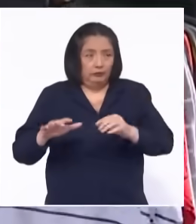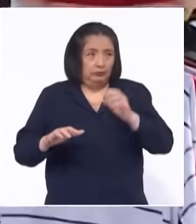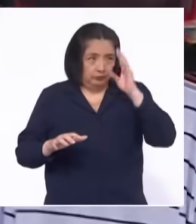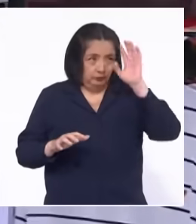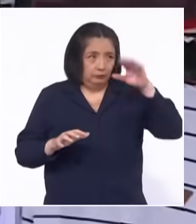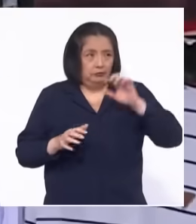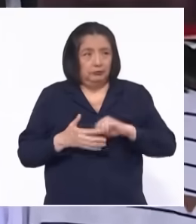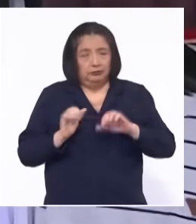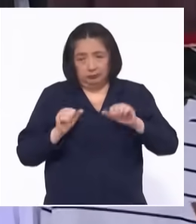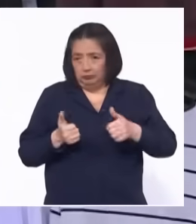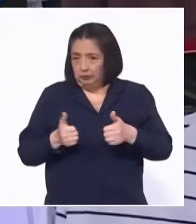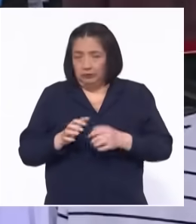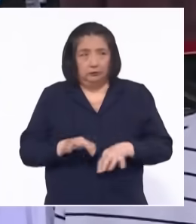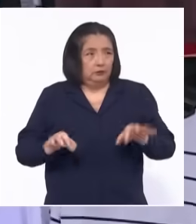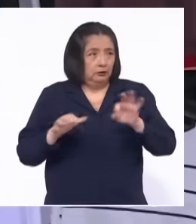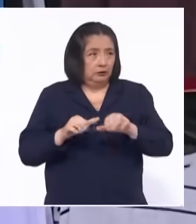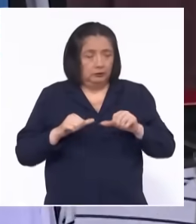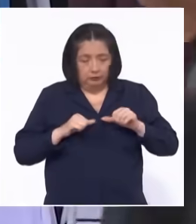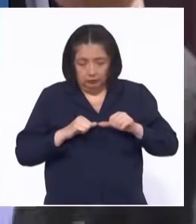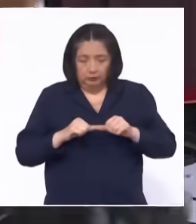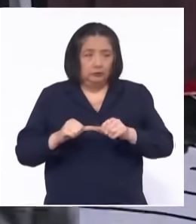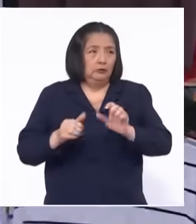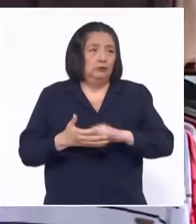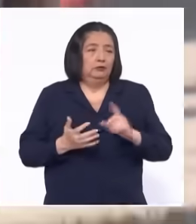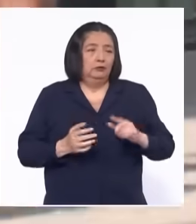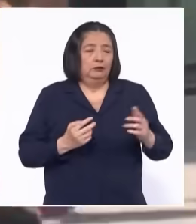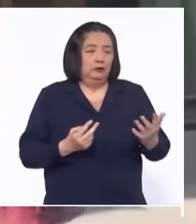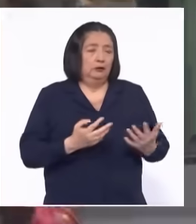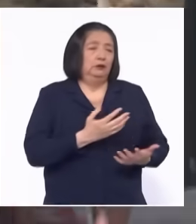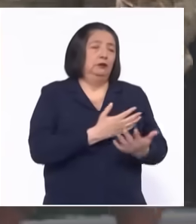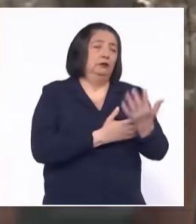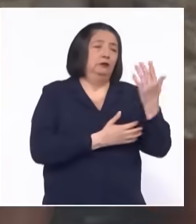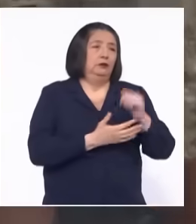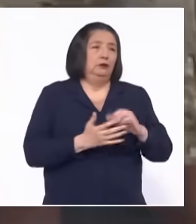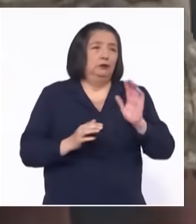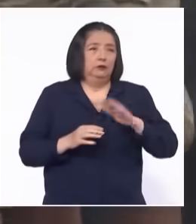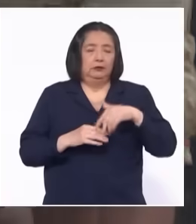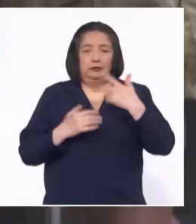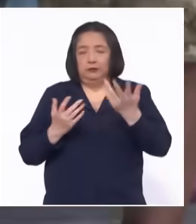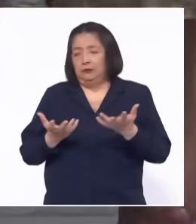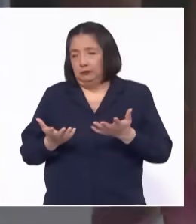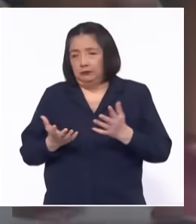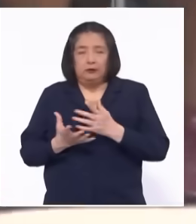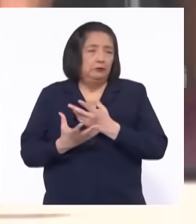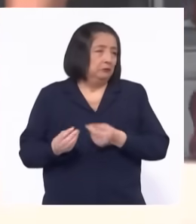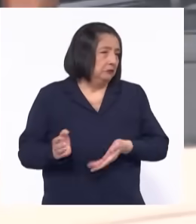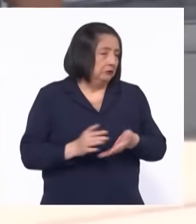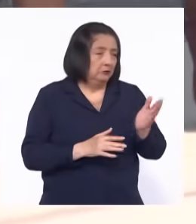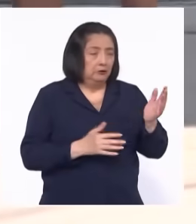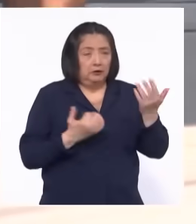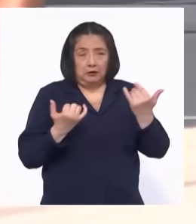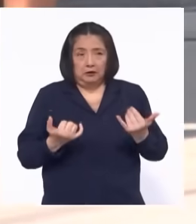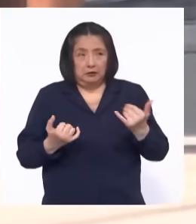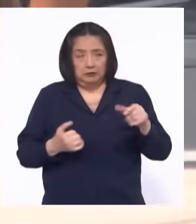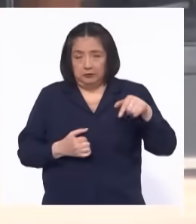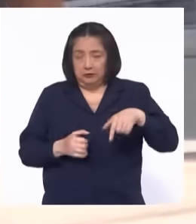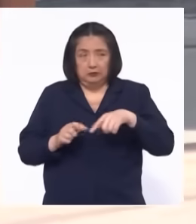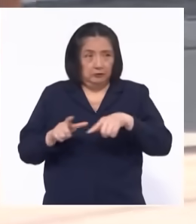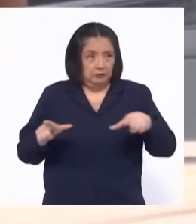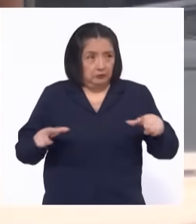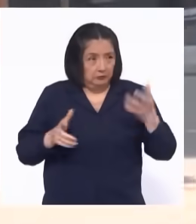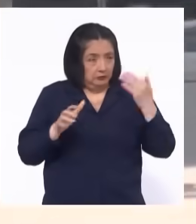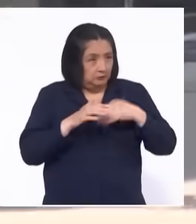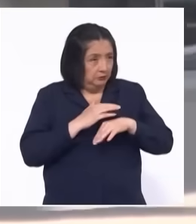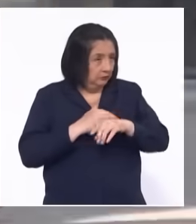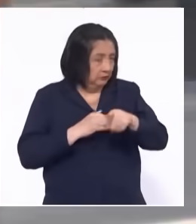ser sostenidos. O sea, no venir a las 7, 8 de la mañana y de ahí otra vez perder el control. Ahorita toda esta zona